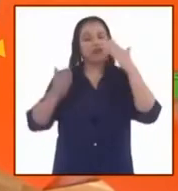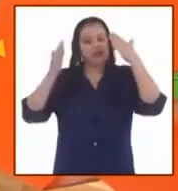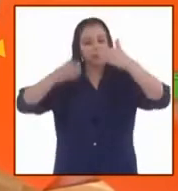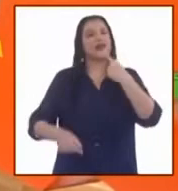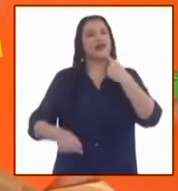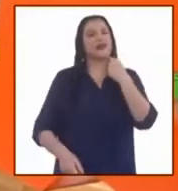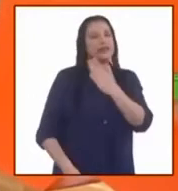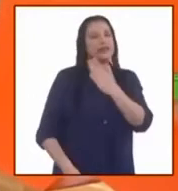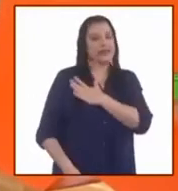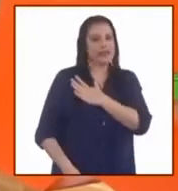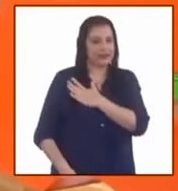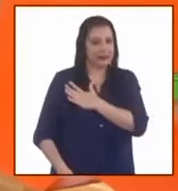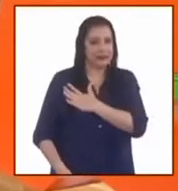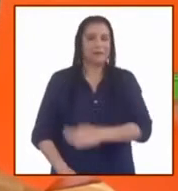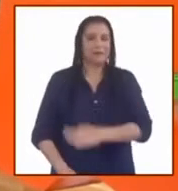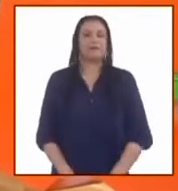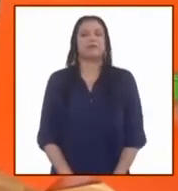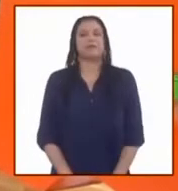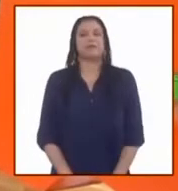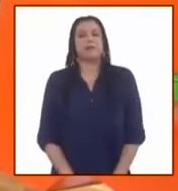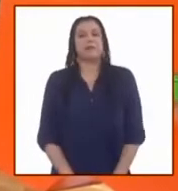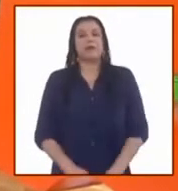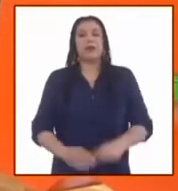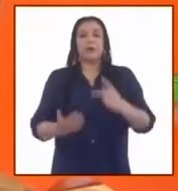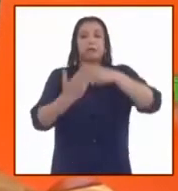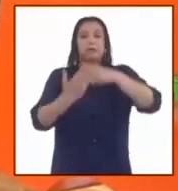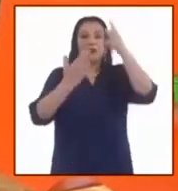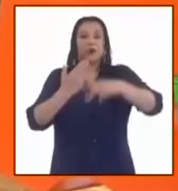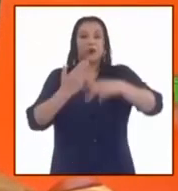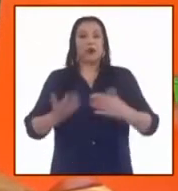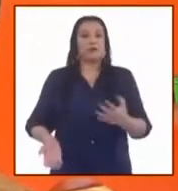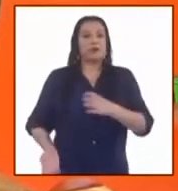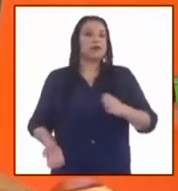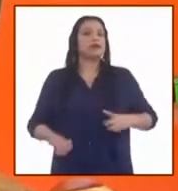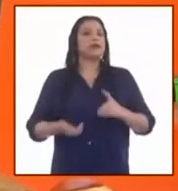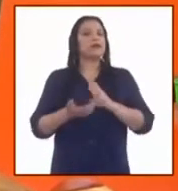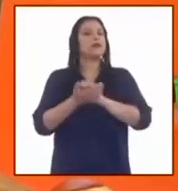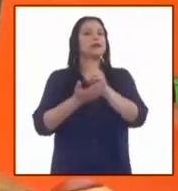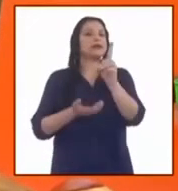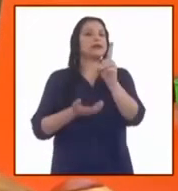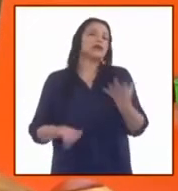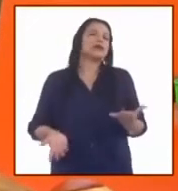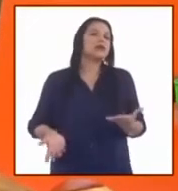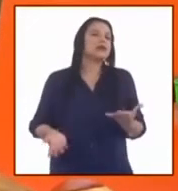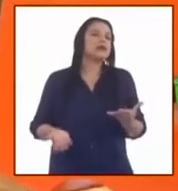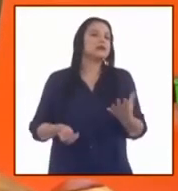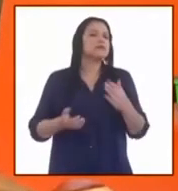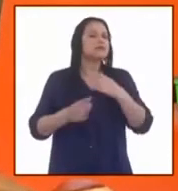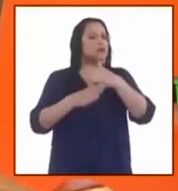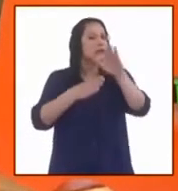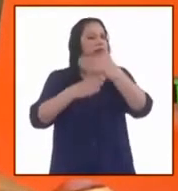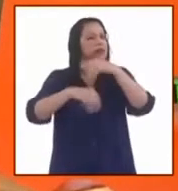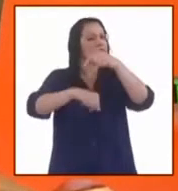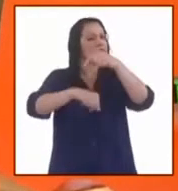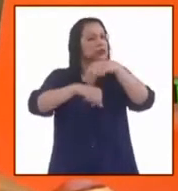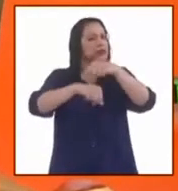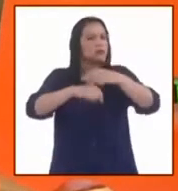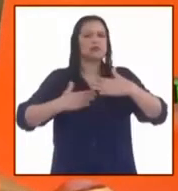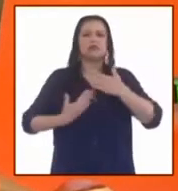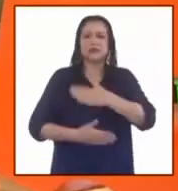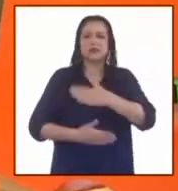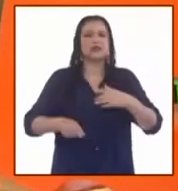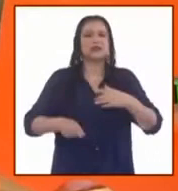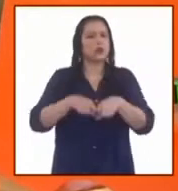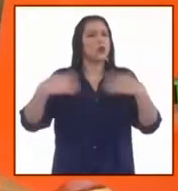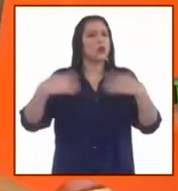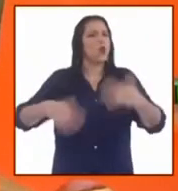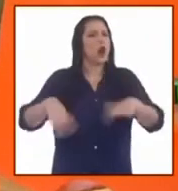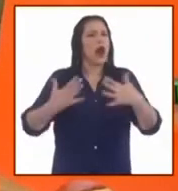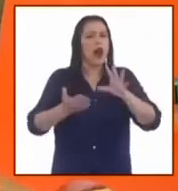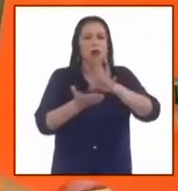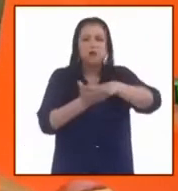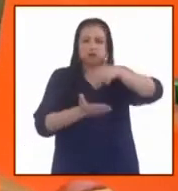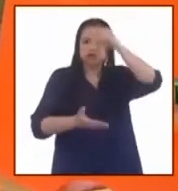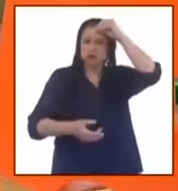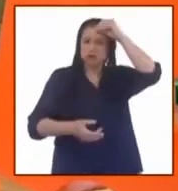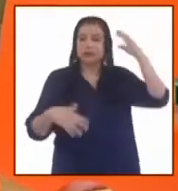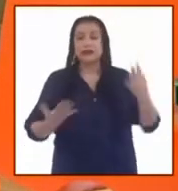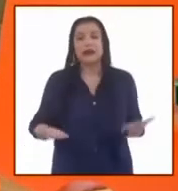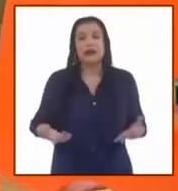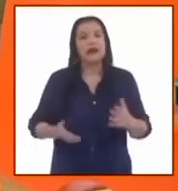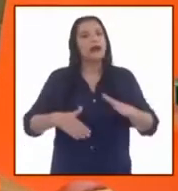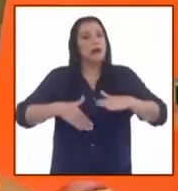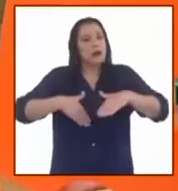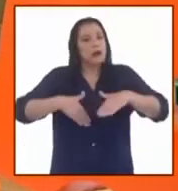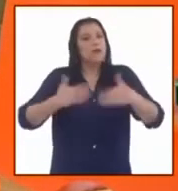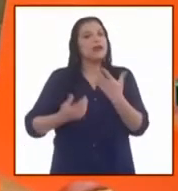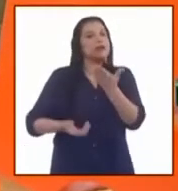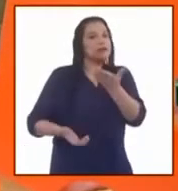quinto de secundaria. El programa educativo del Ministerio de Educación, donde compartiremos minutos de entretenimiento y muchísimo aprendizaje. Ya sabes